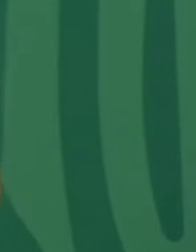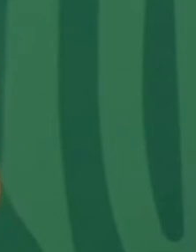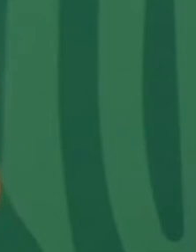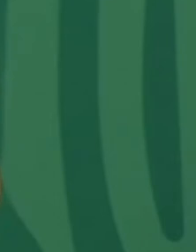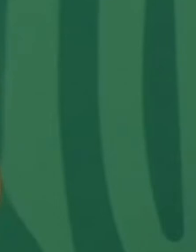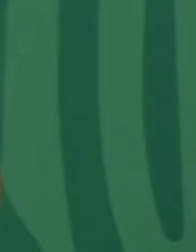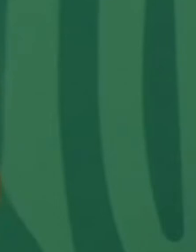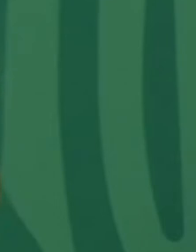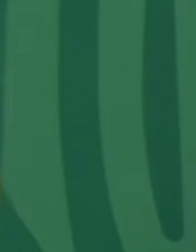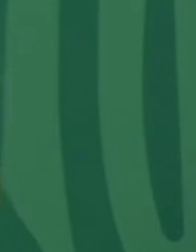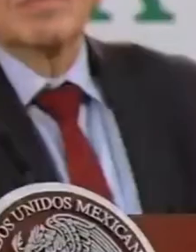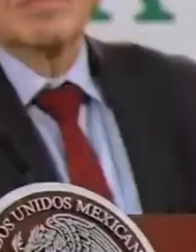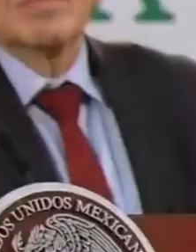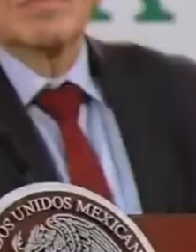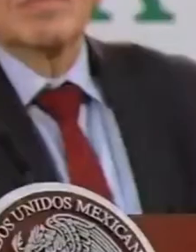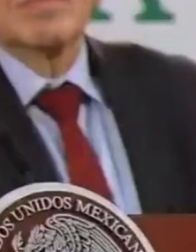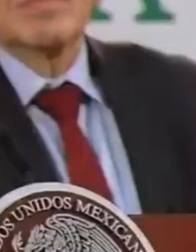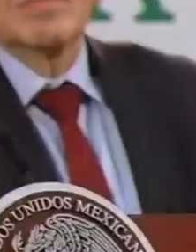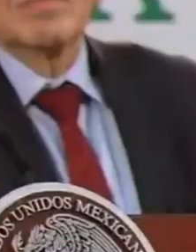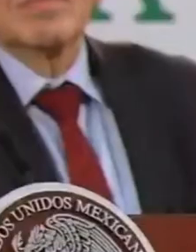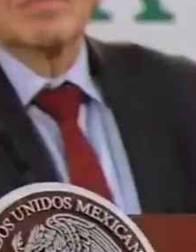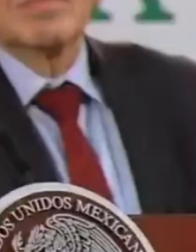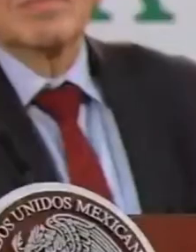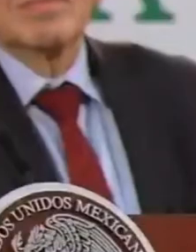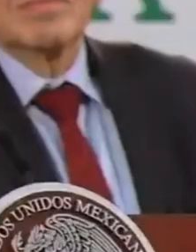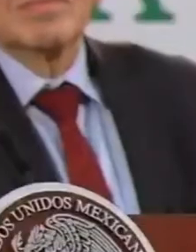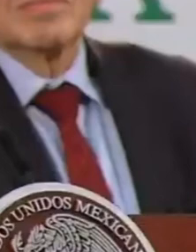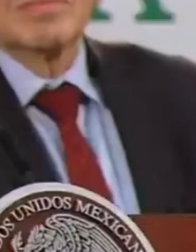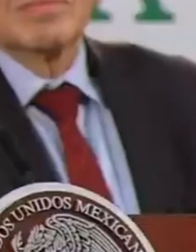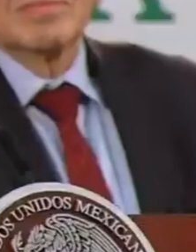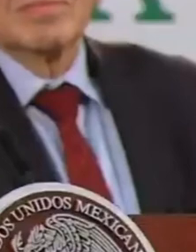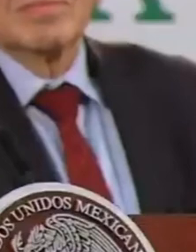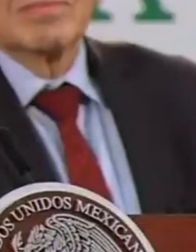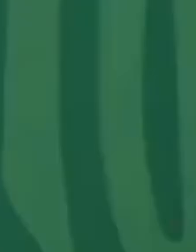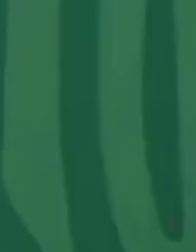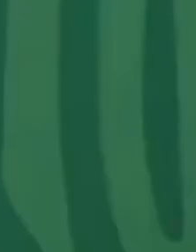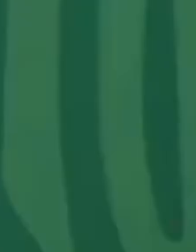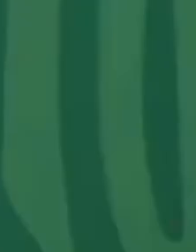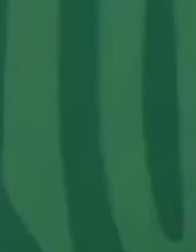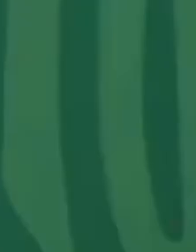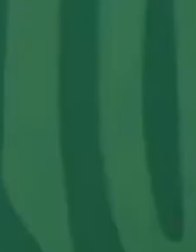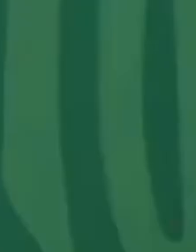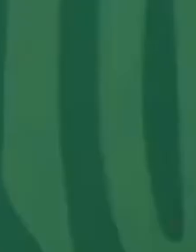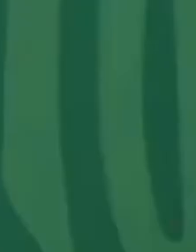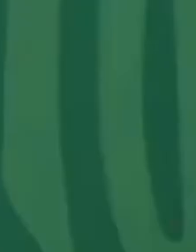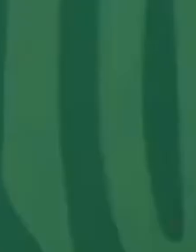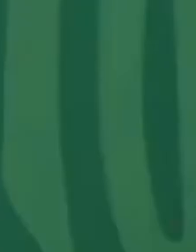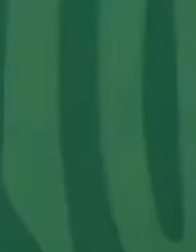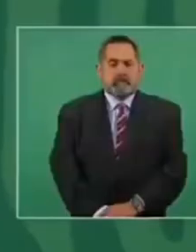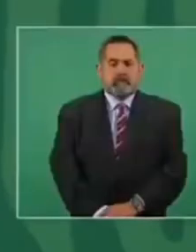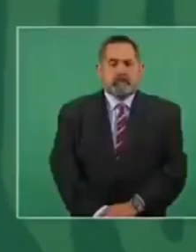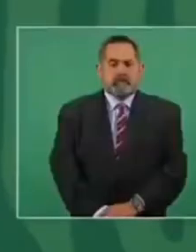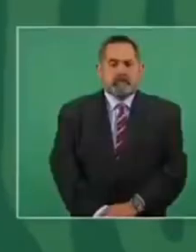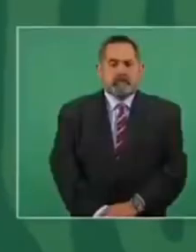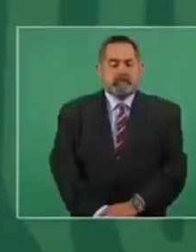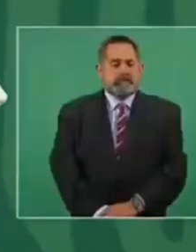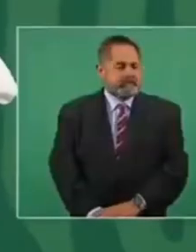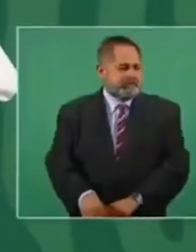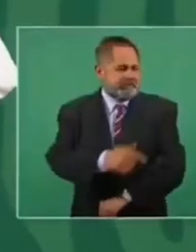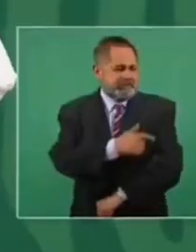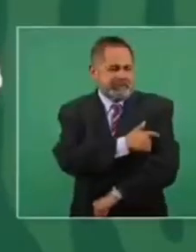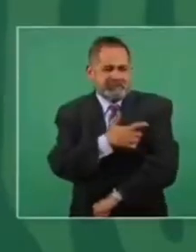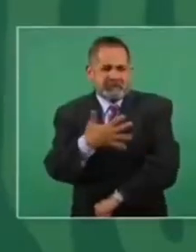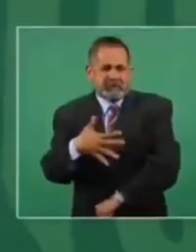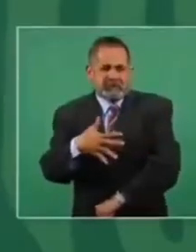Para empezar, no duele la vacuna. Estaba yo viendo que me la colocaron en el mismo brazo donde